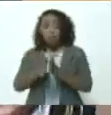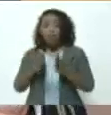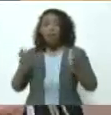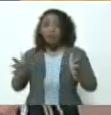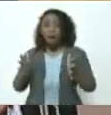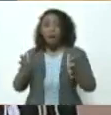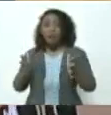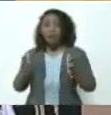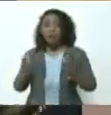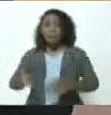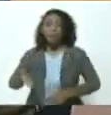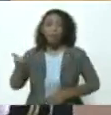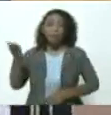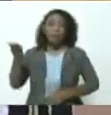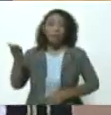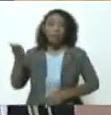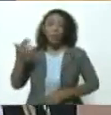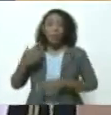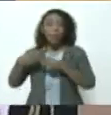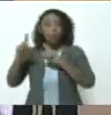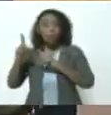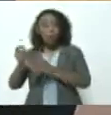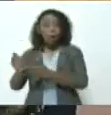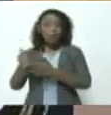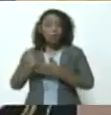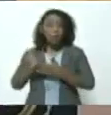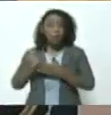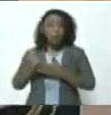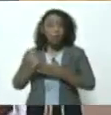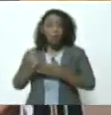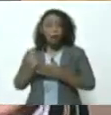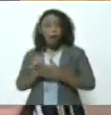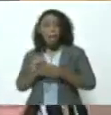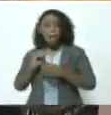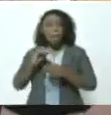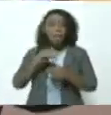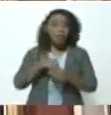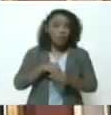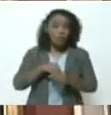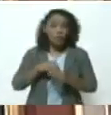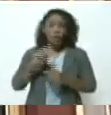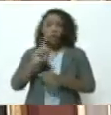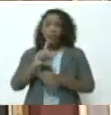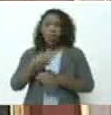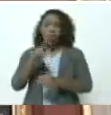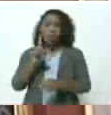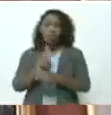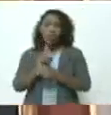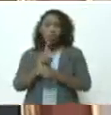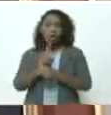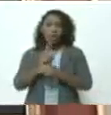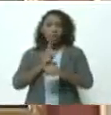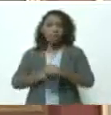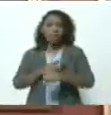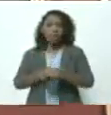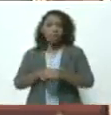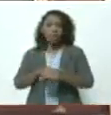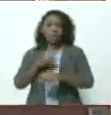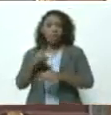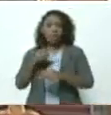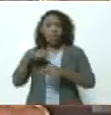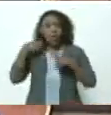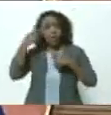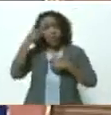y otros nos ayudaron a entrar en contexto de no solamente de la serie, ni de lo que